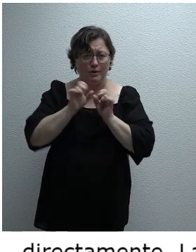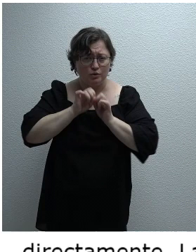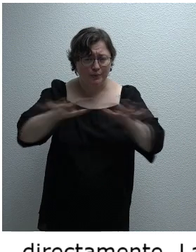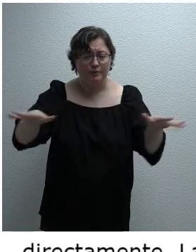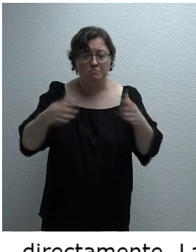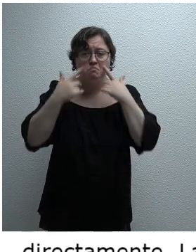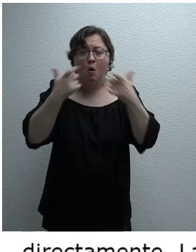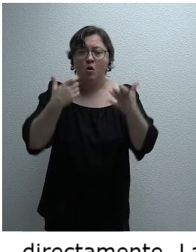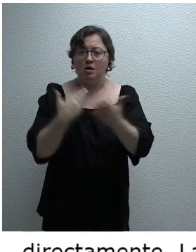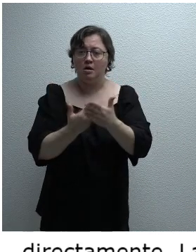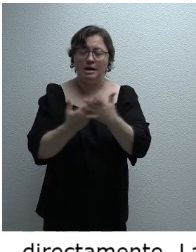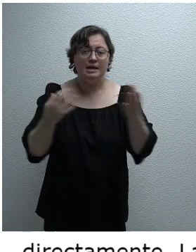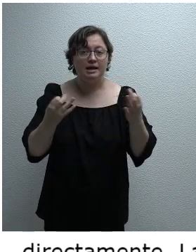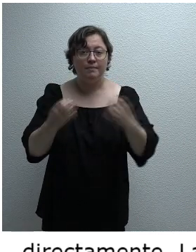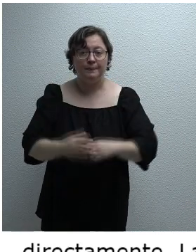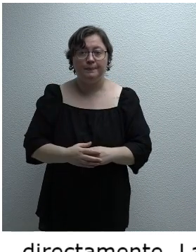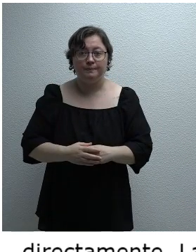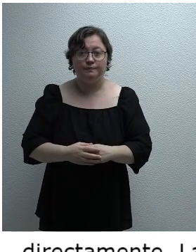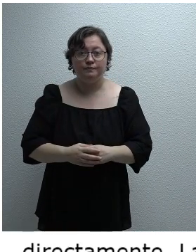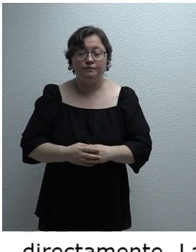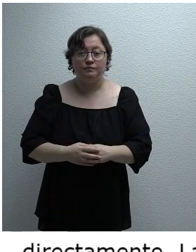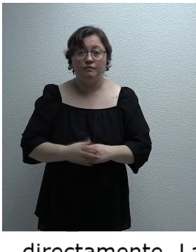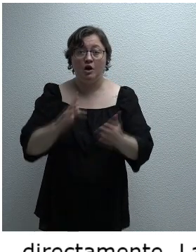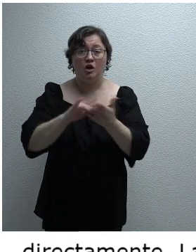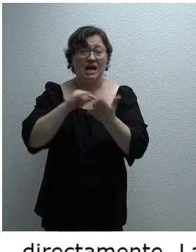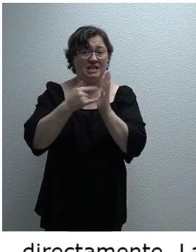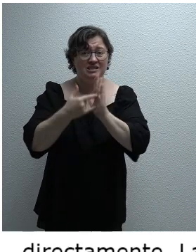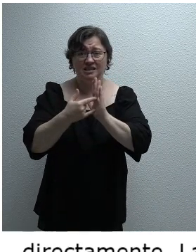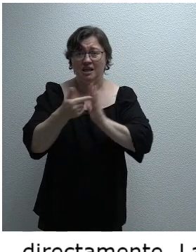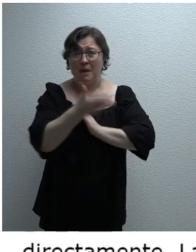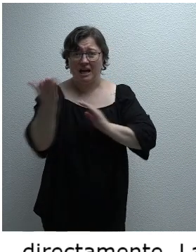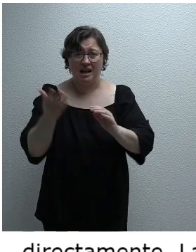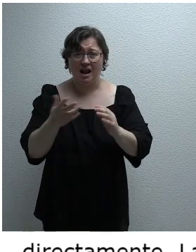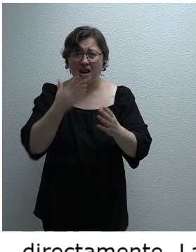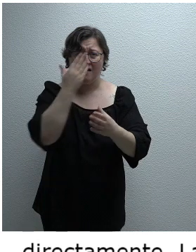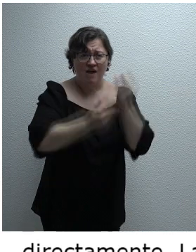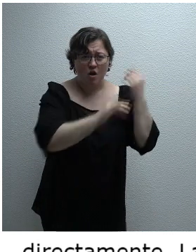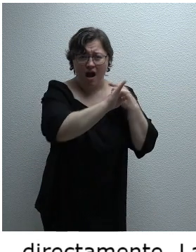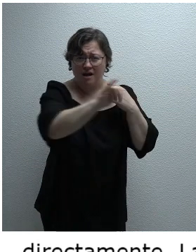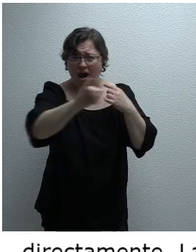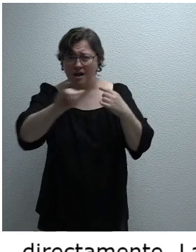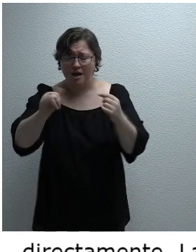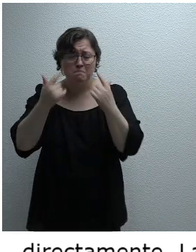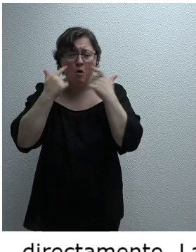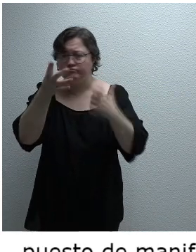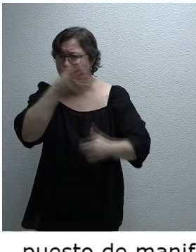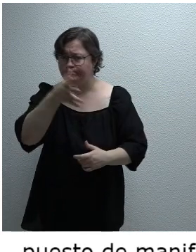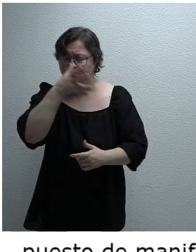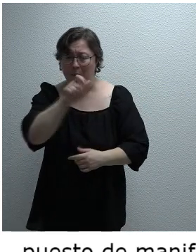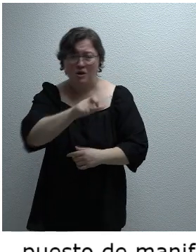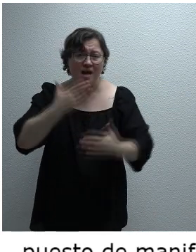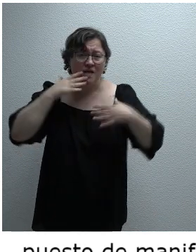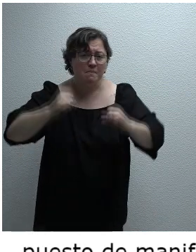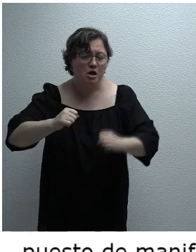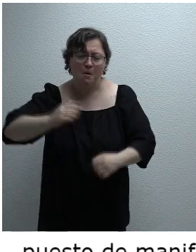manifiesto la fragilidad de las costuras del sistema. Las personas mayores son las que más han sufrido